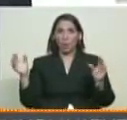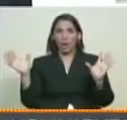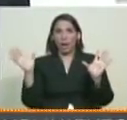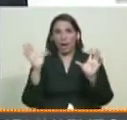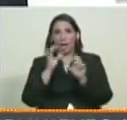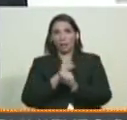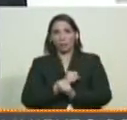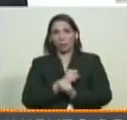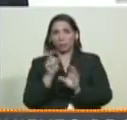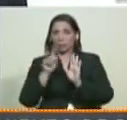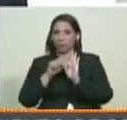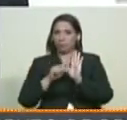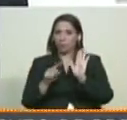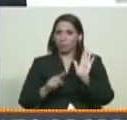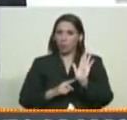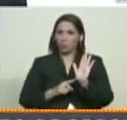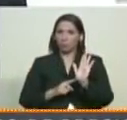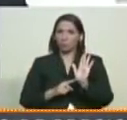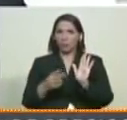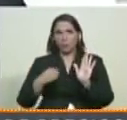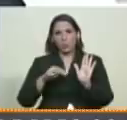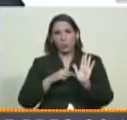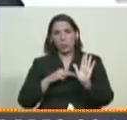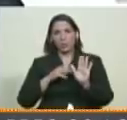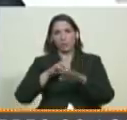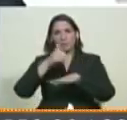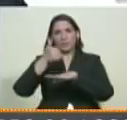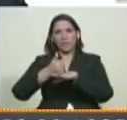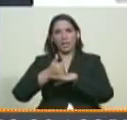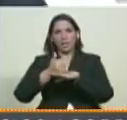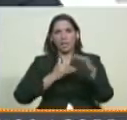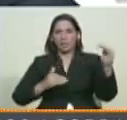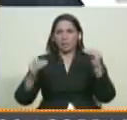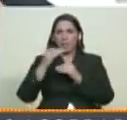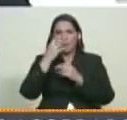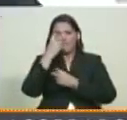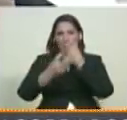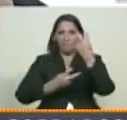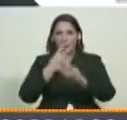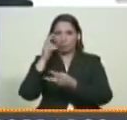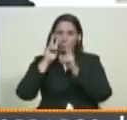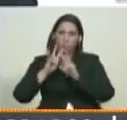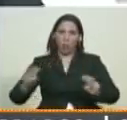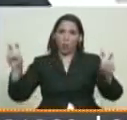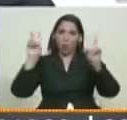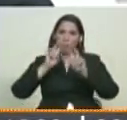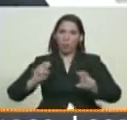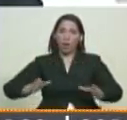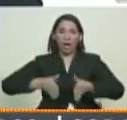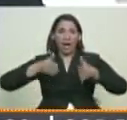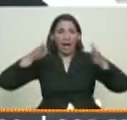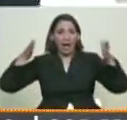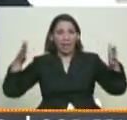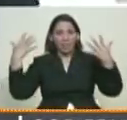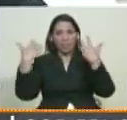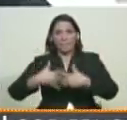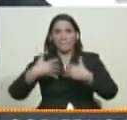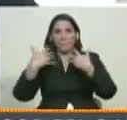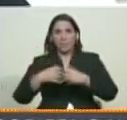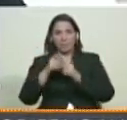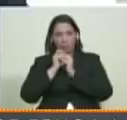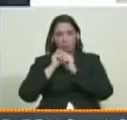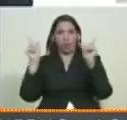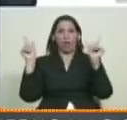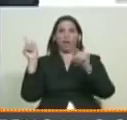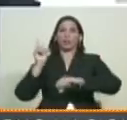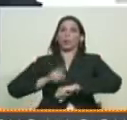la instrucción se la damos a nuestros fiscales superiores a que inspeccionen las grandes cadenas de manera sorpresiva a la hora